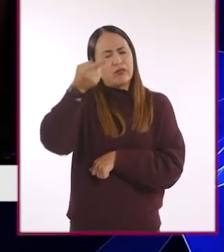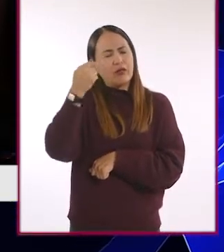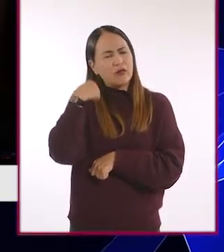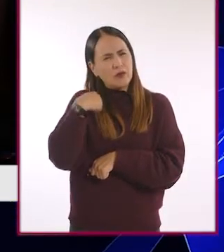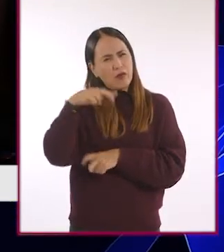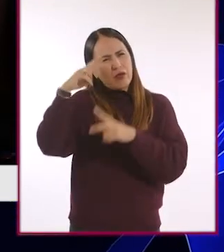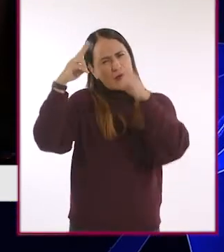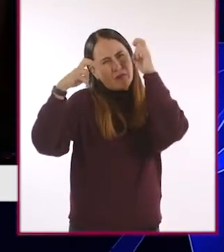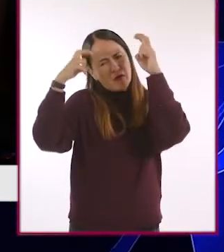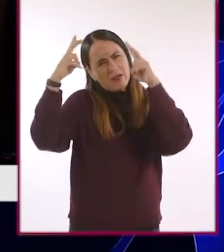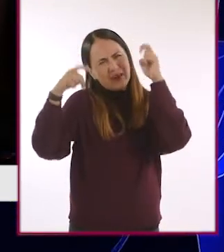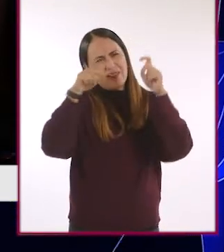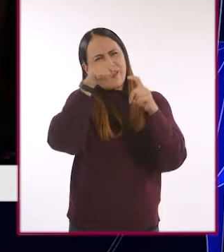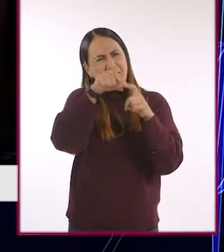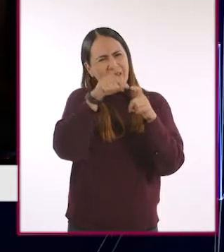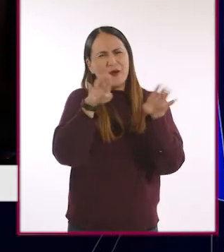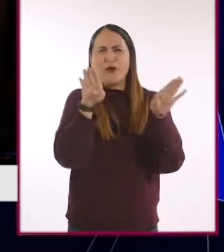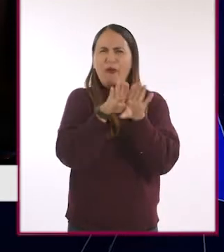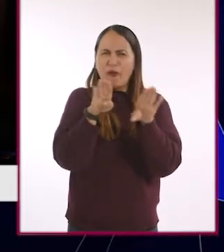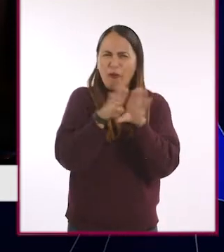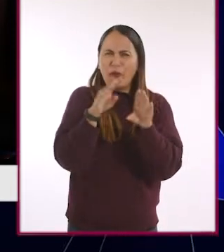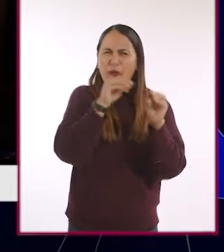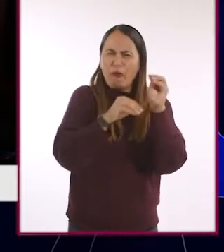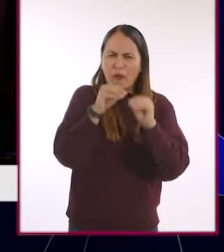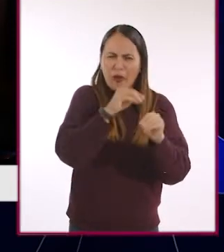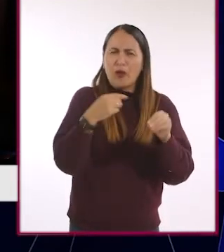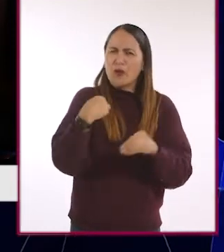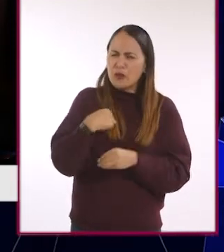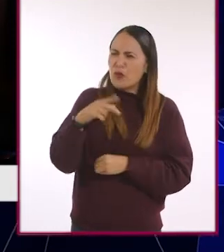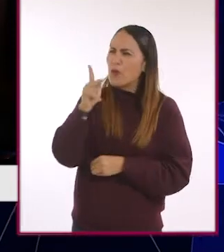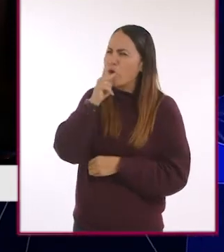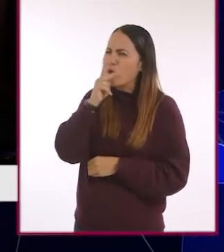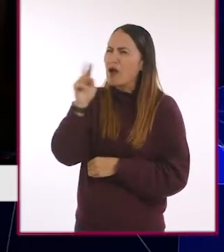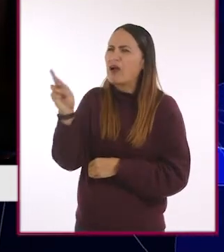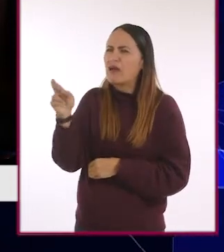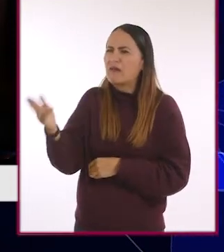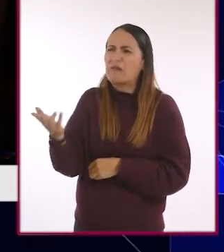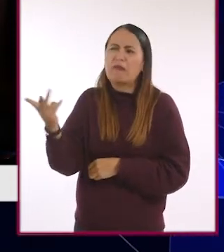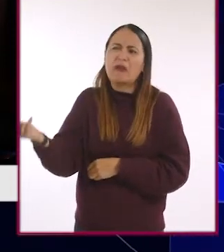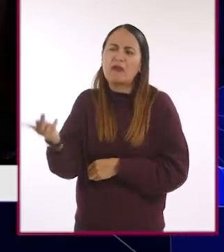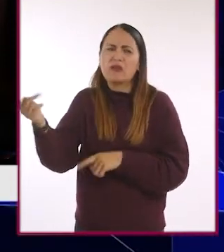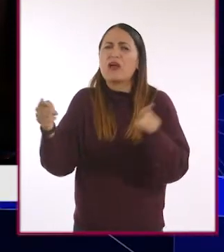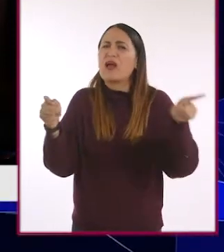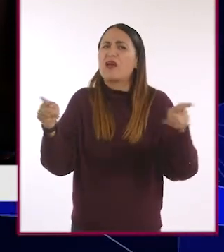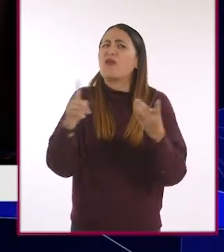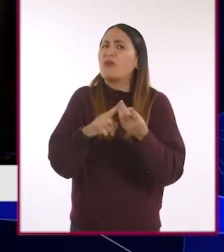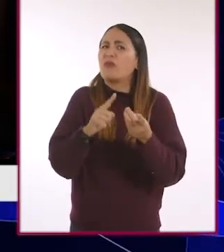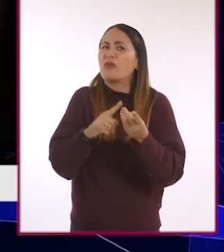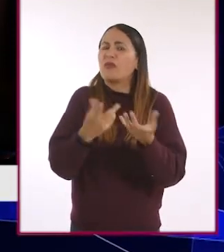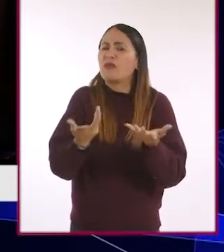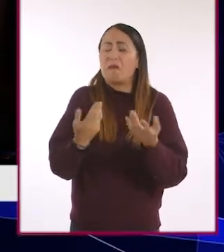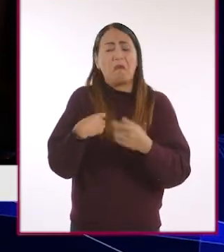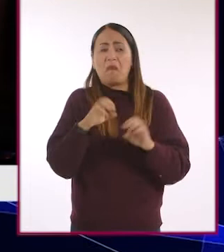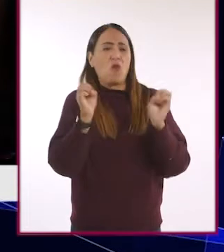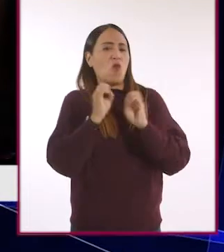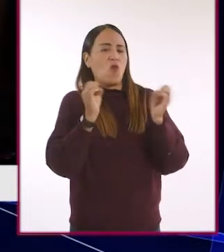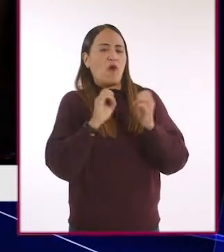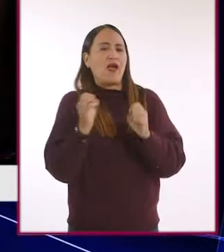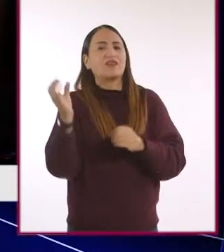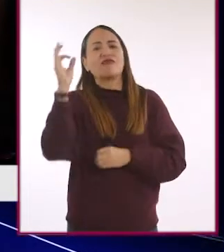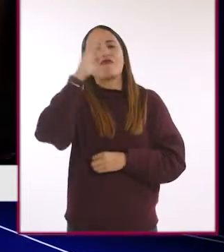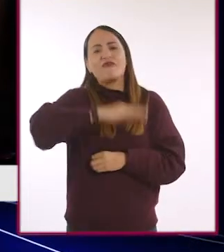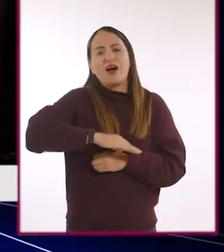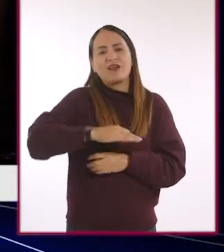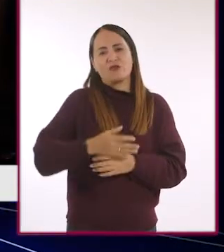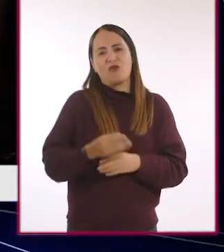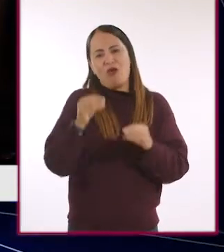cómo hacían estos mundos. De hecho, recuerdo preguntarle a mi papá dónde grababan eso, ¿no? Y él me decía, no, pues no existen, ¿no? Pero, pues para